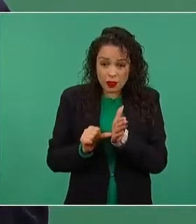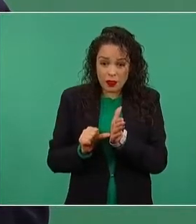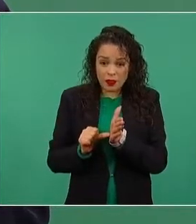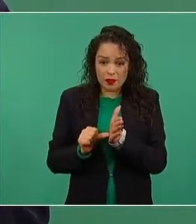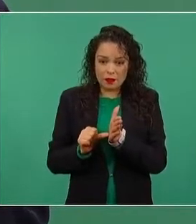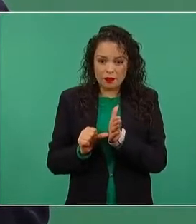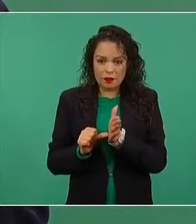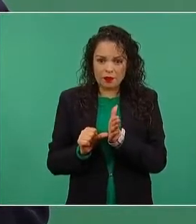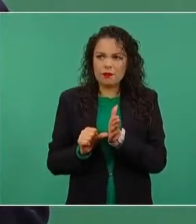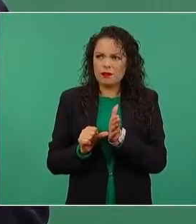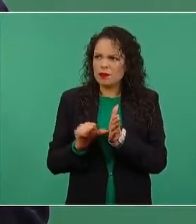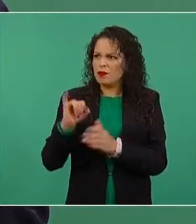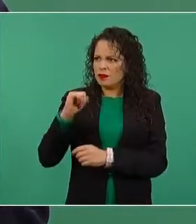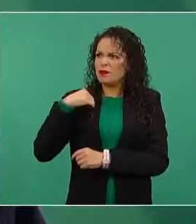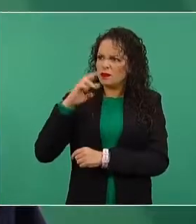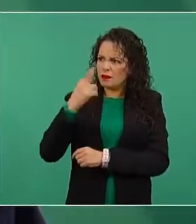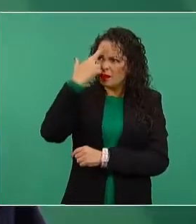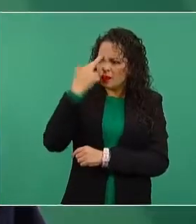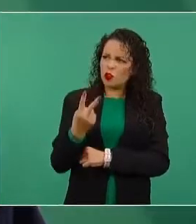recuerdo,